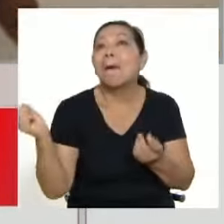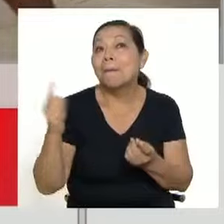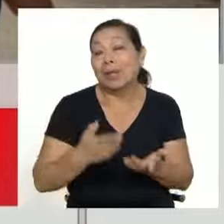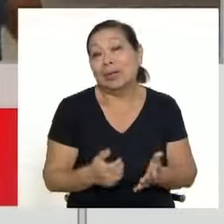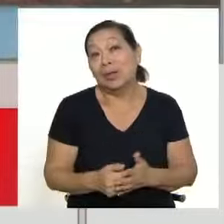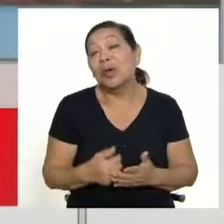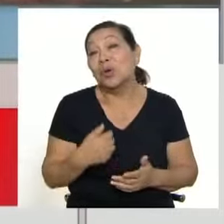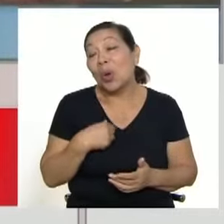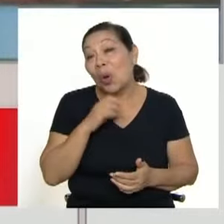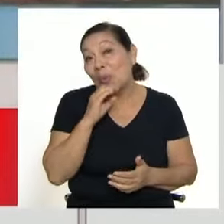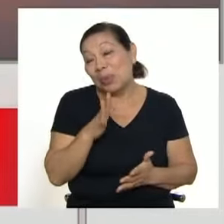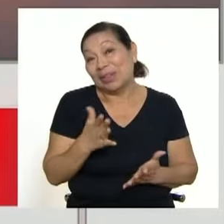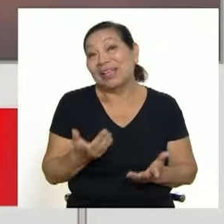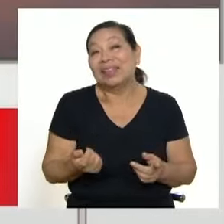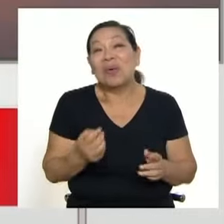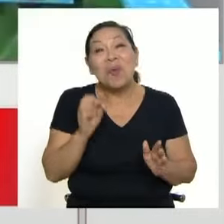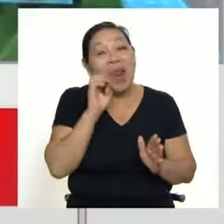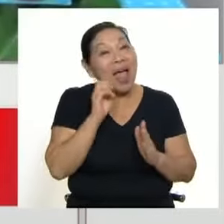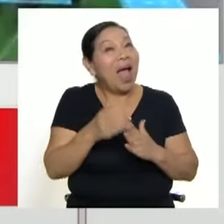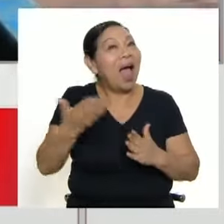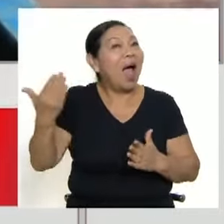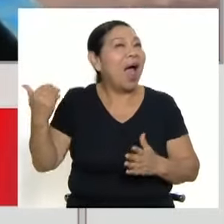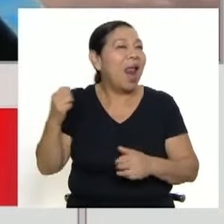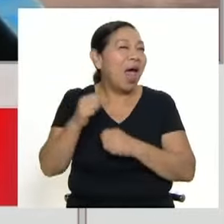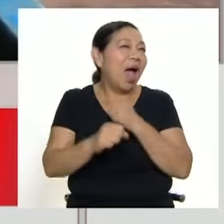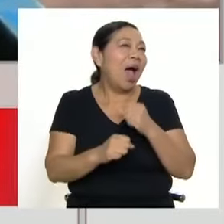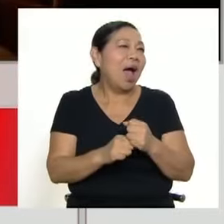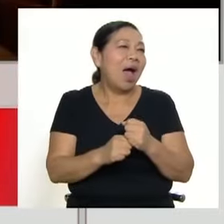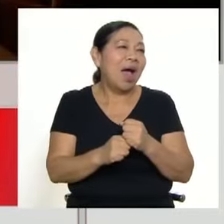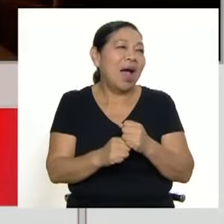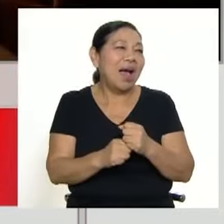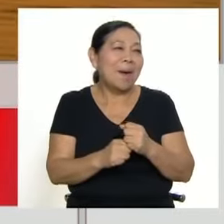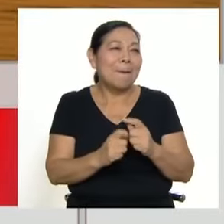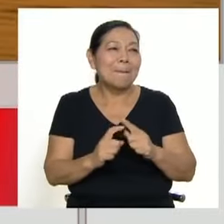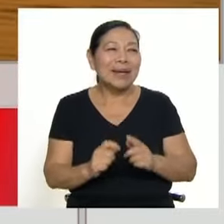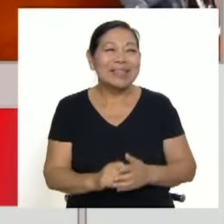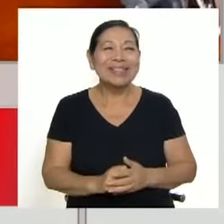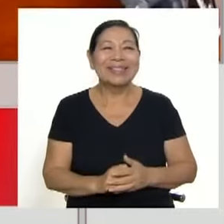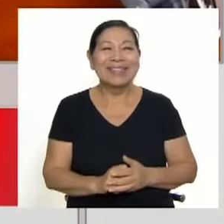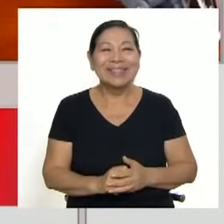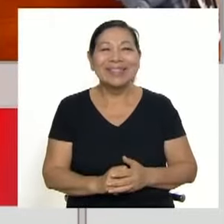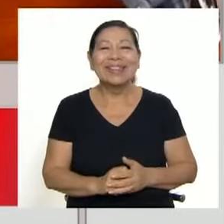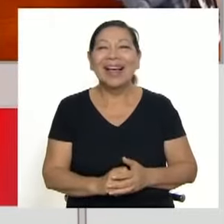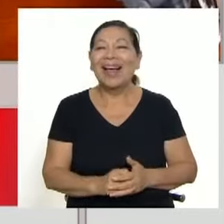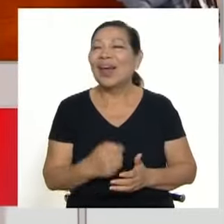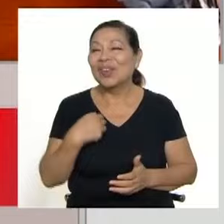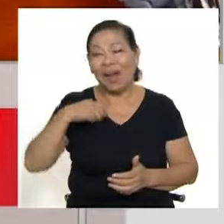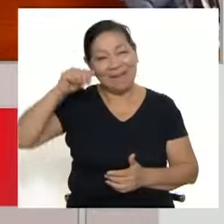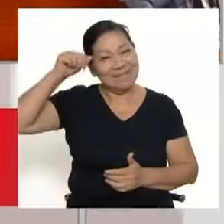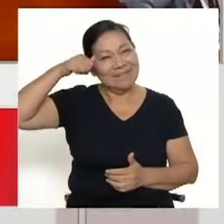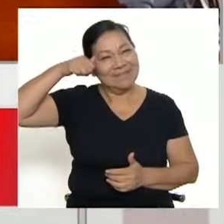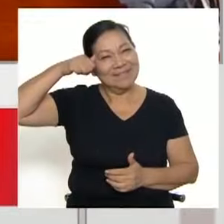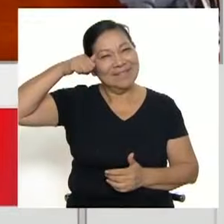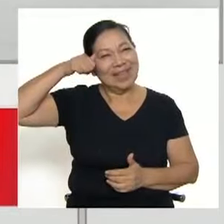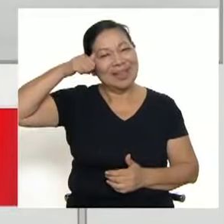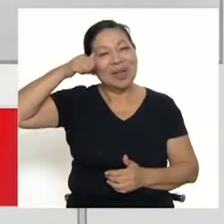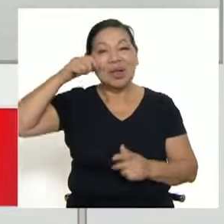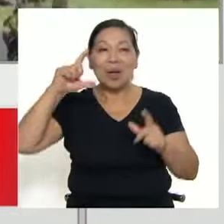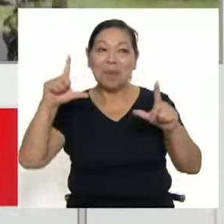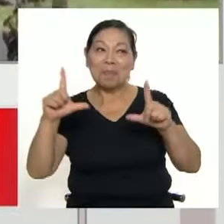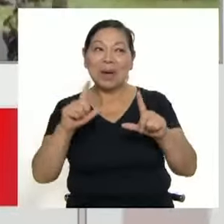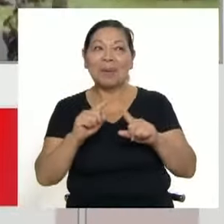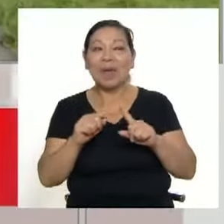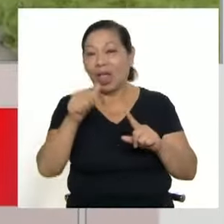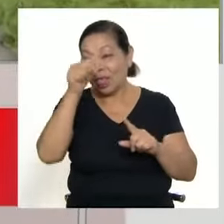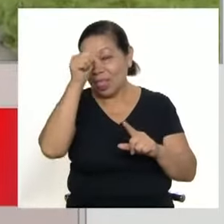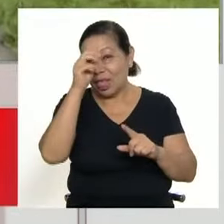ejemplo, yo puedo contar una anécdota, claro, allá por el 2002, 2003. No me hace sentir motivo, ¿eh? Yo recuerdo ser una fiel televidente, esperar